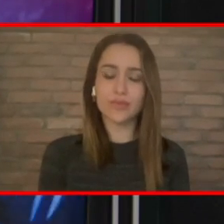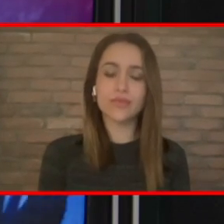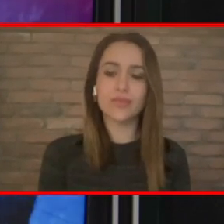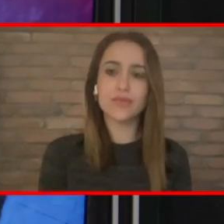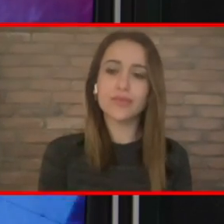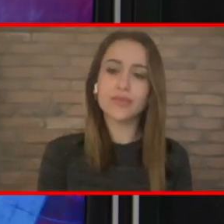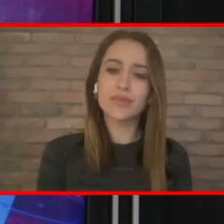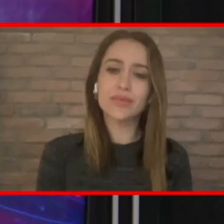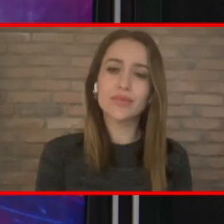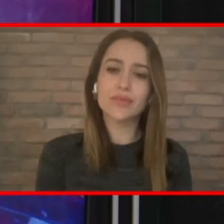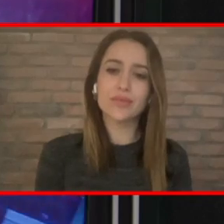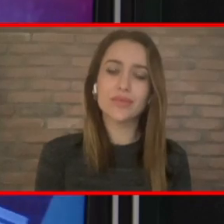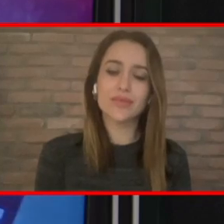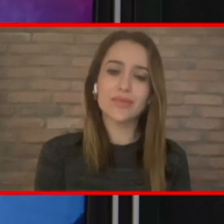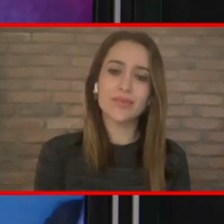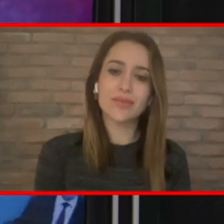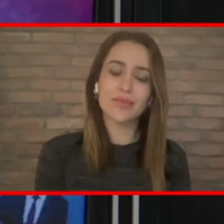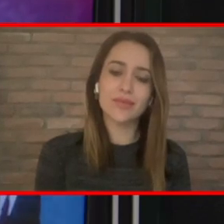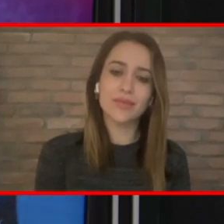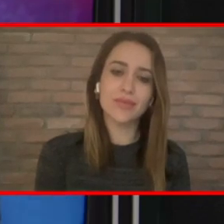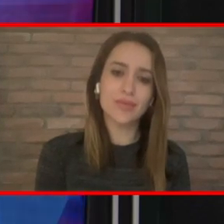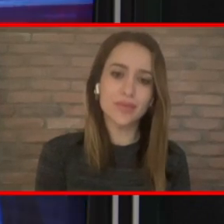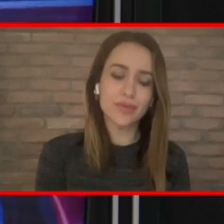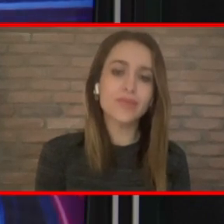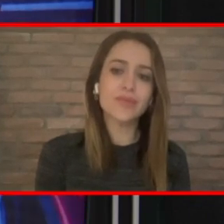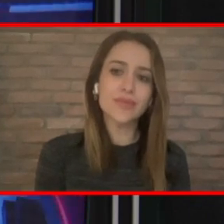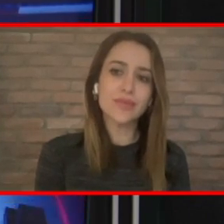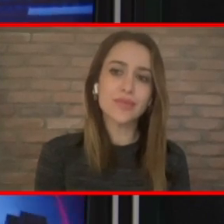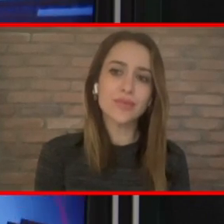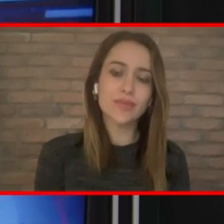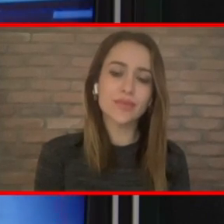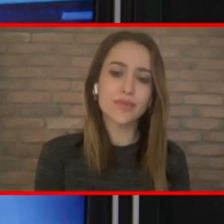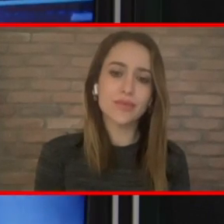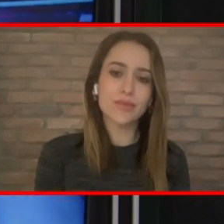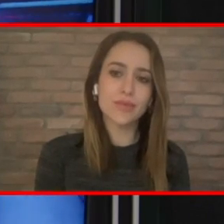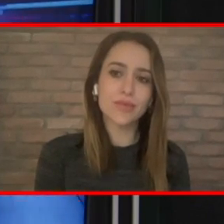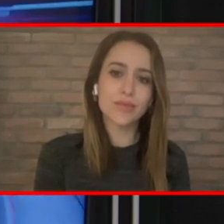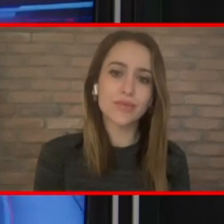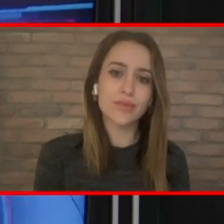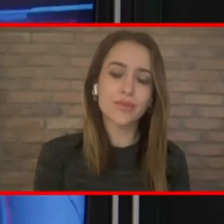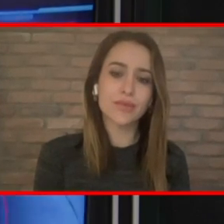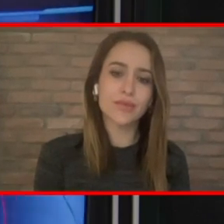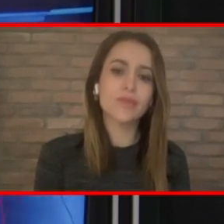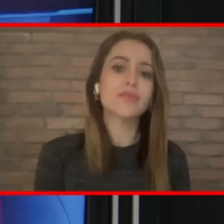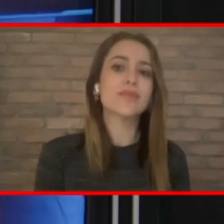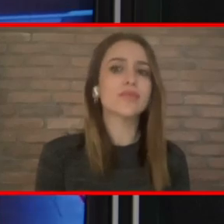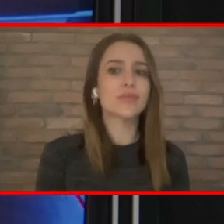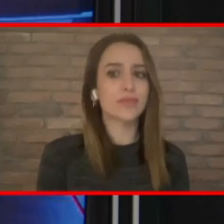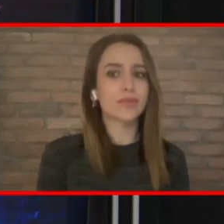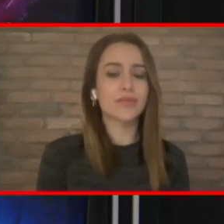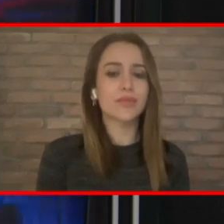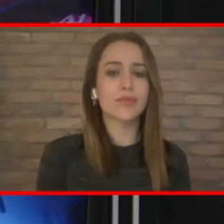prepararle el camino a los golpistas y a los jorruptos, pero le falta el golpe definitivo, que es el Tribunal Constitucional, que de